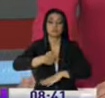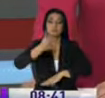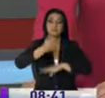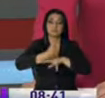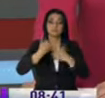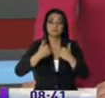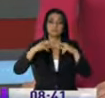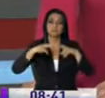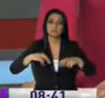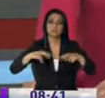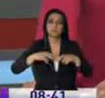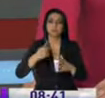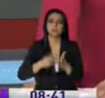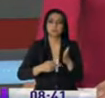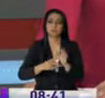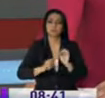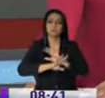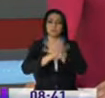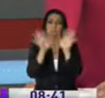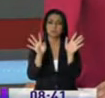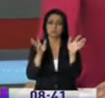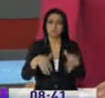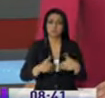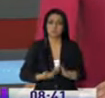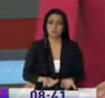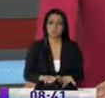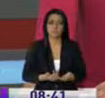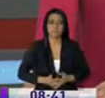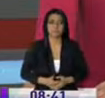están investigando para esclarecer cómo sucedió el hecho.